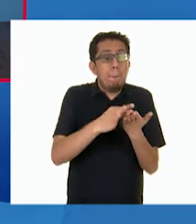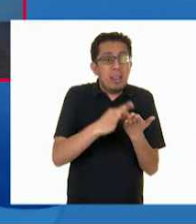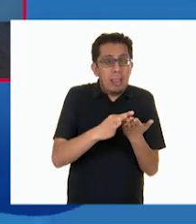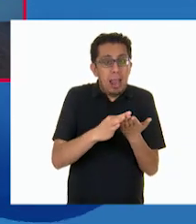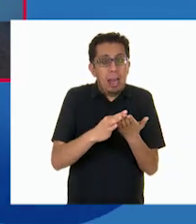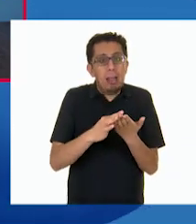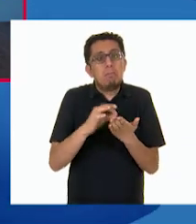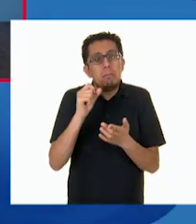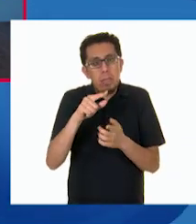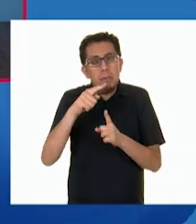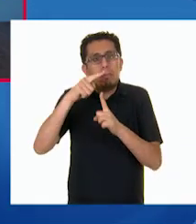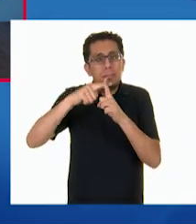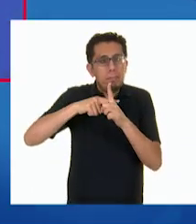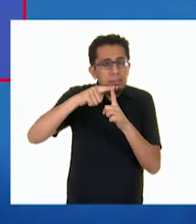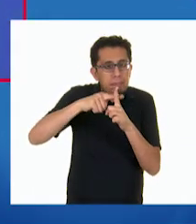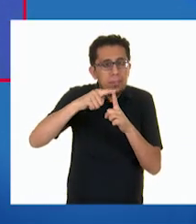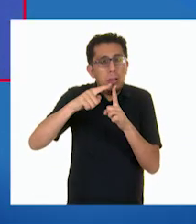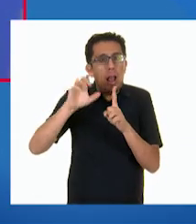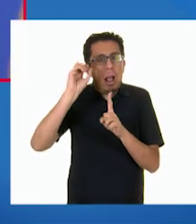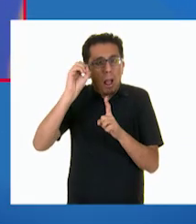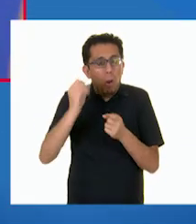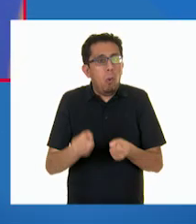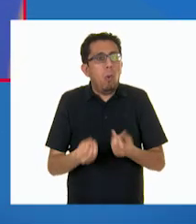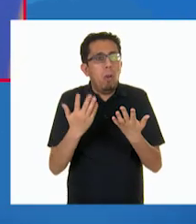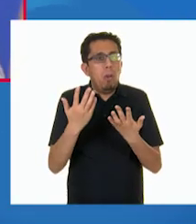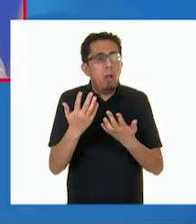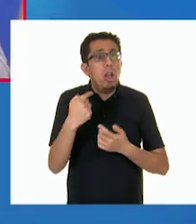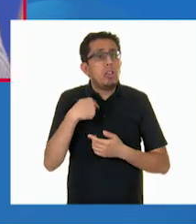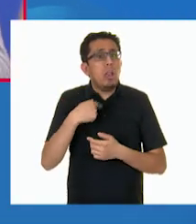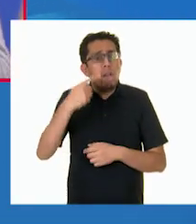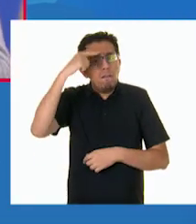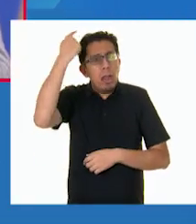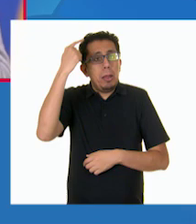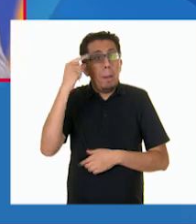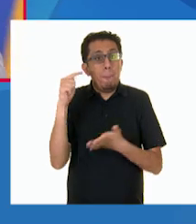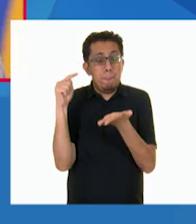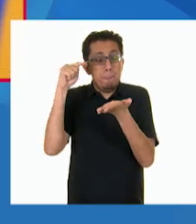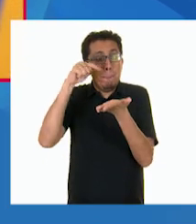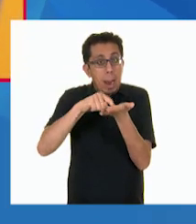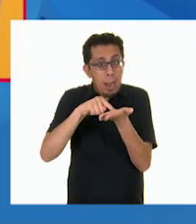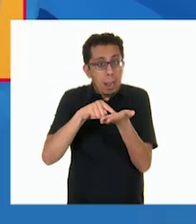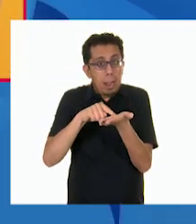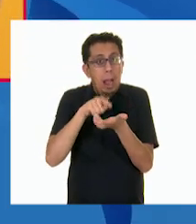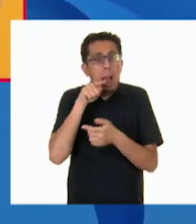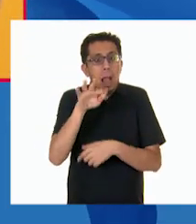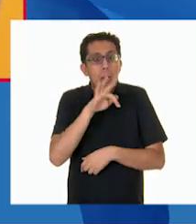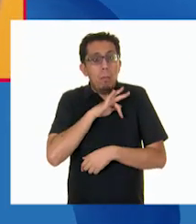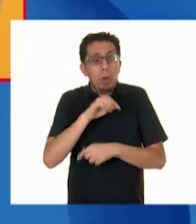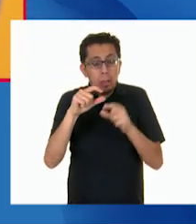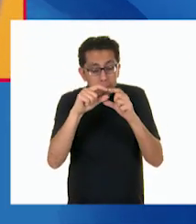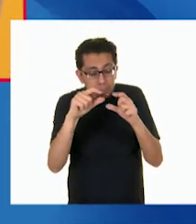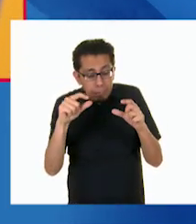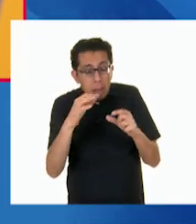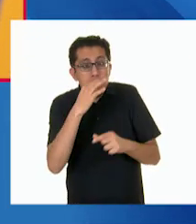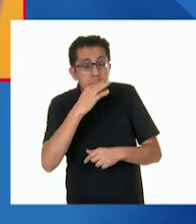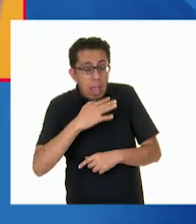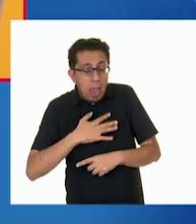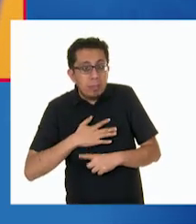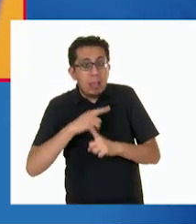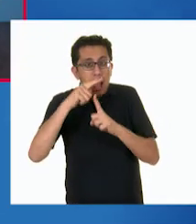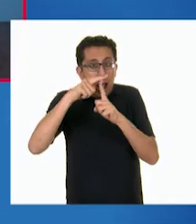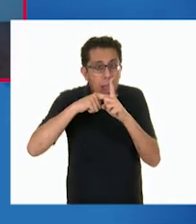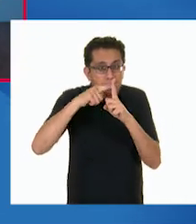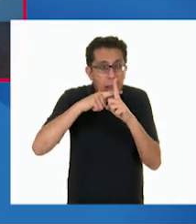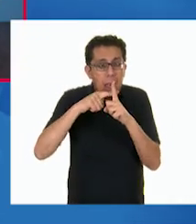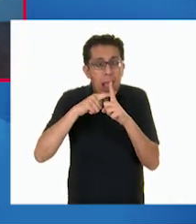la que se encuentre. Entonces, si yo simplemente aprieto este botón, puedo leer en esta pequeña pantalla a qué temperatura me